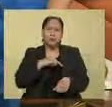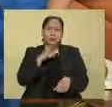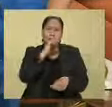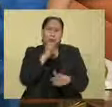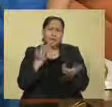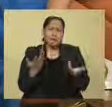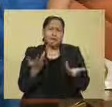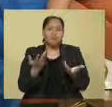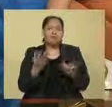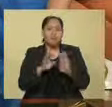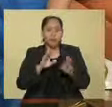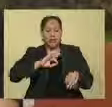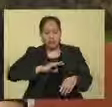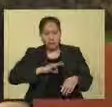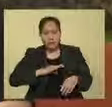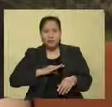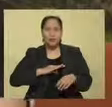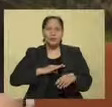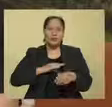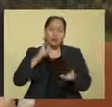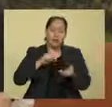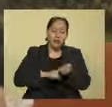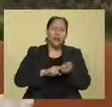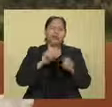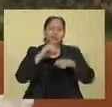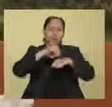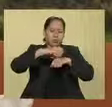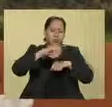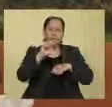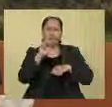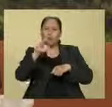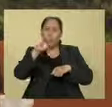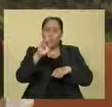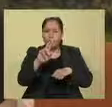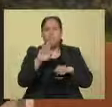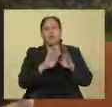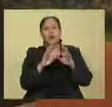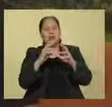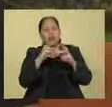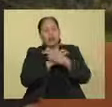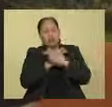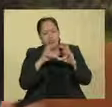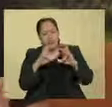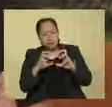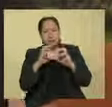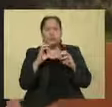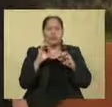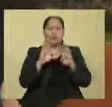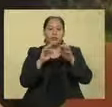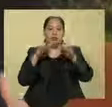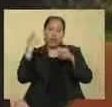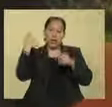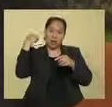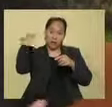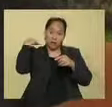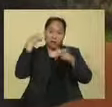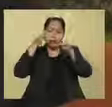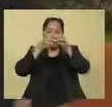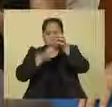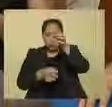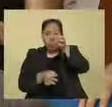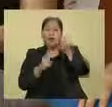podrían ser infecciones, tumores, osteoporosis, artrosis, que la columna tenga ciertos problemas, ¿no? Y